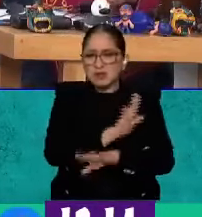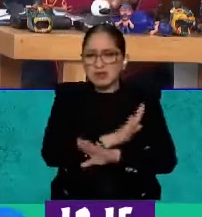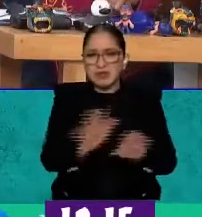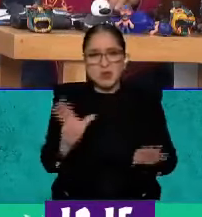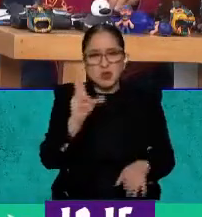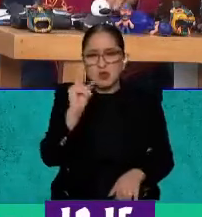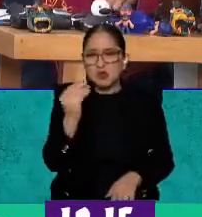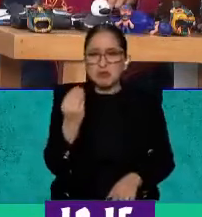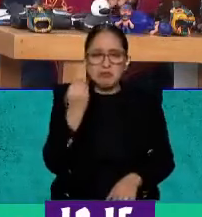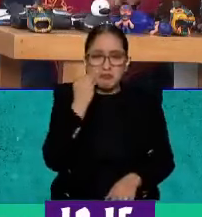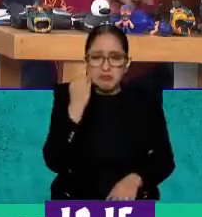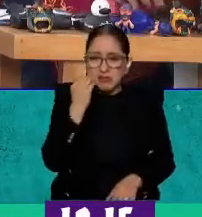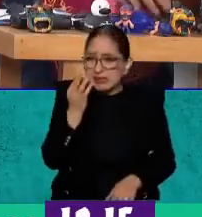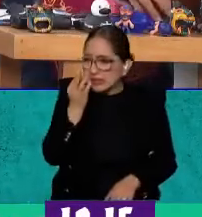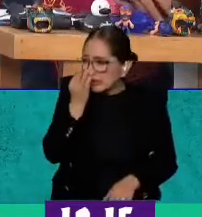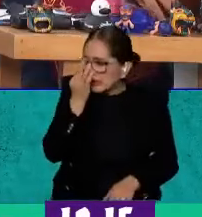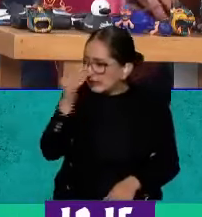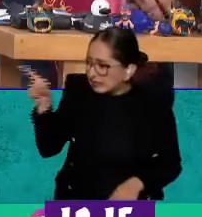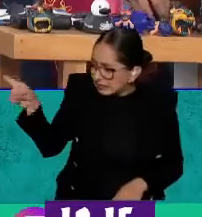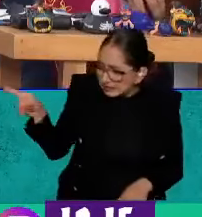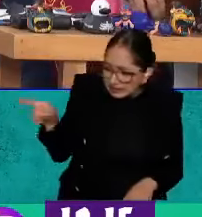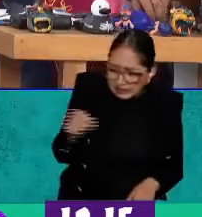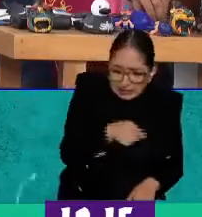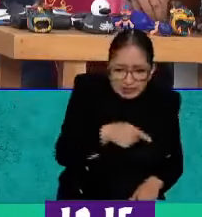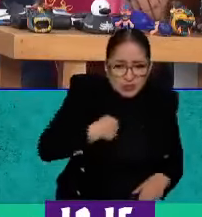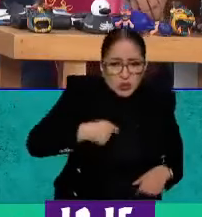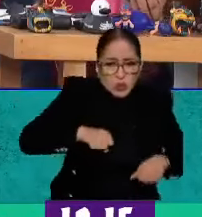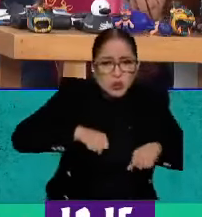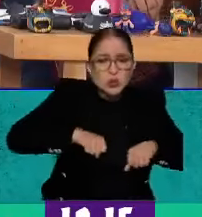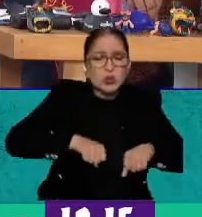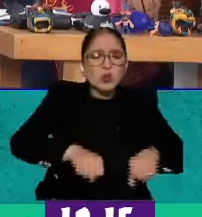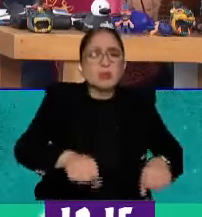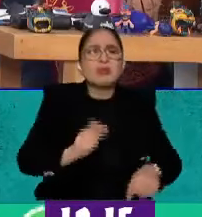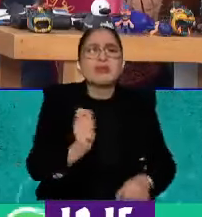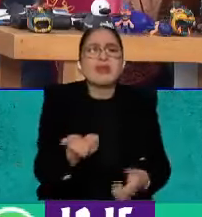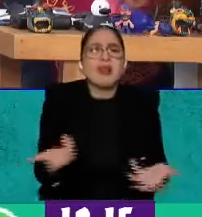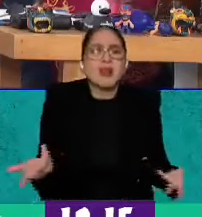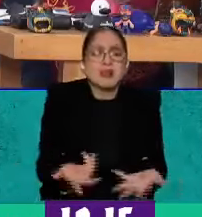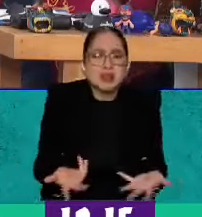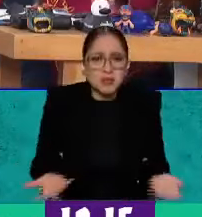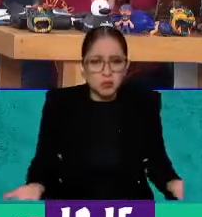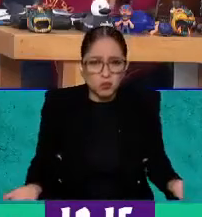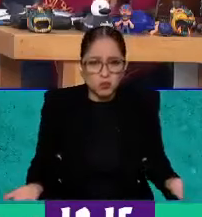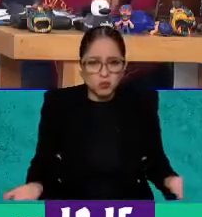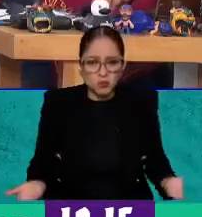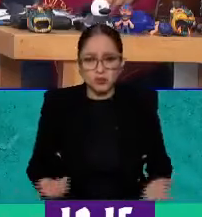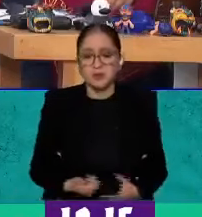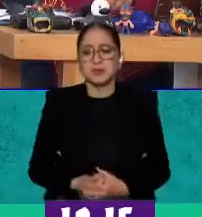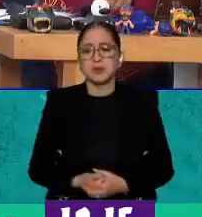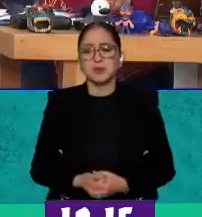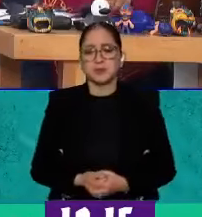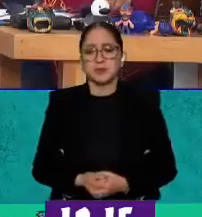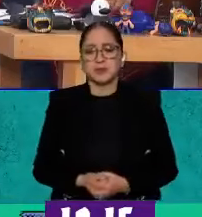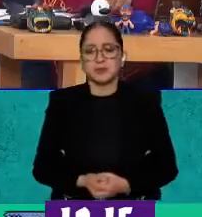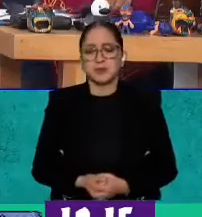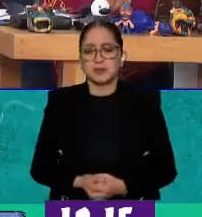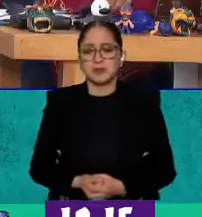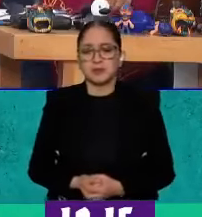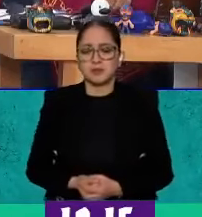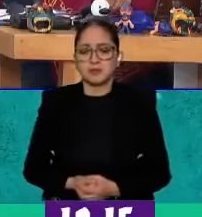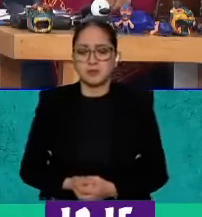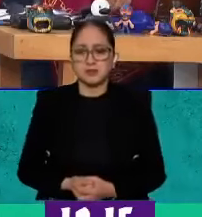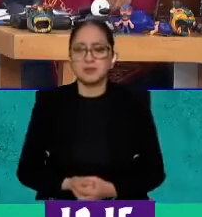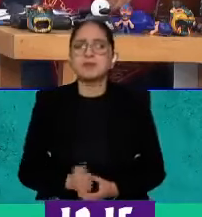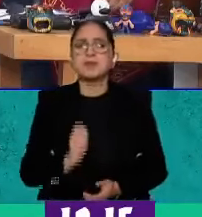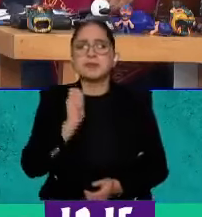acabábamos de llegar del súper. Sí. O sea, entonces, ¿qué hacemos? ahí va el rollo. Lo que pasa es que en